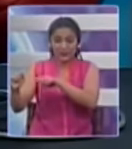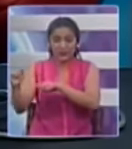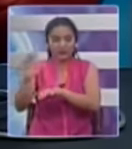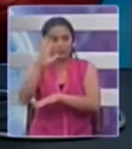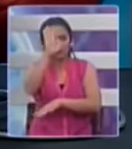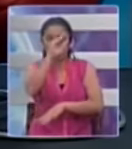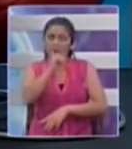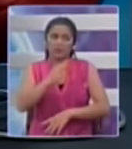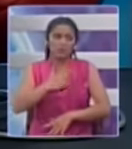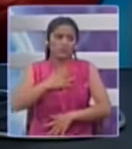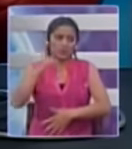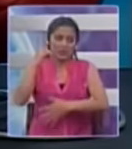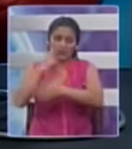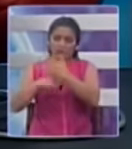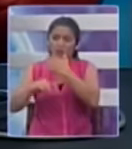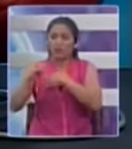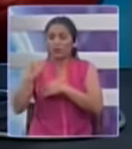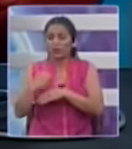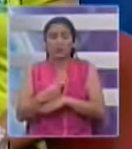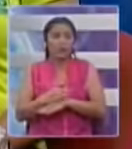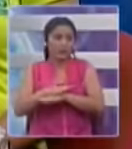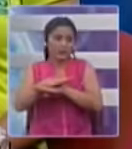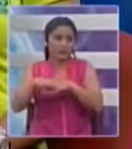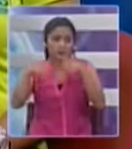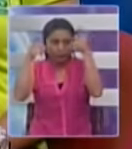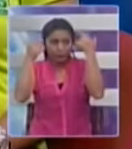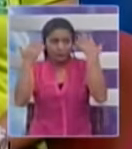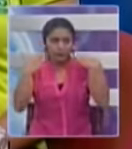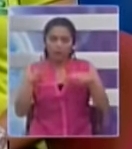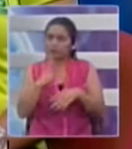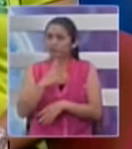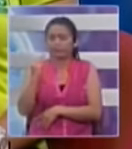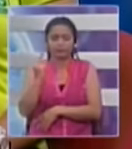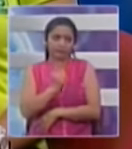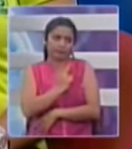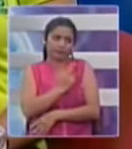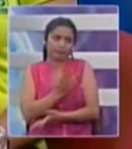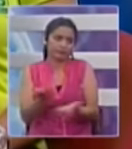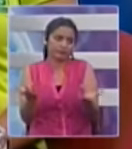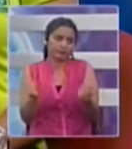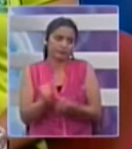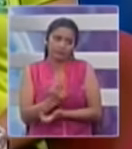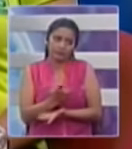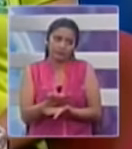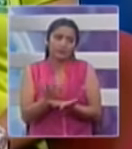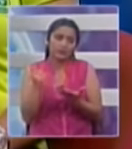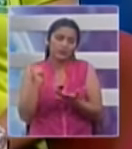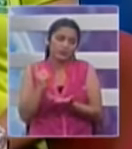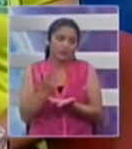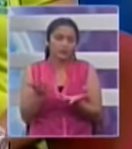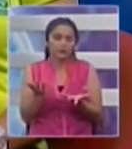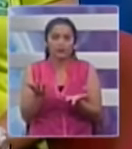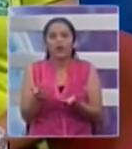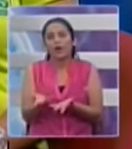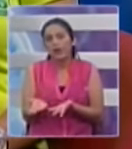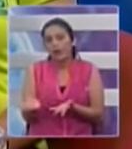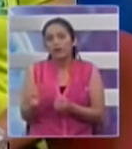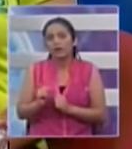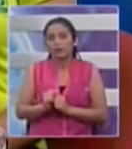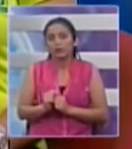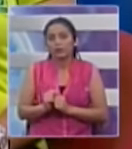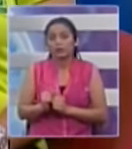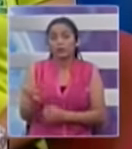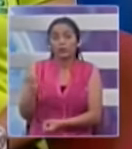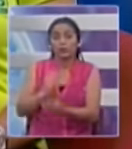son bachilleres, vayan a las universidades y que quieren mayor oferta educativa. Es decir, mi hijo pasó